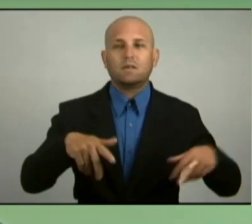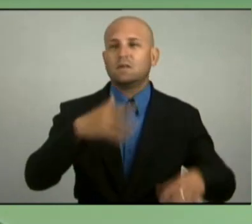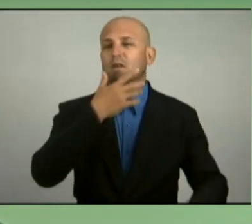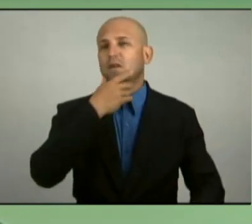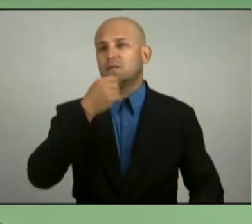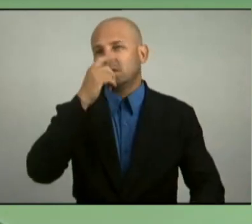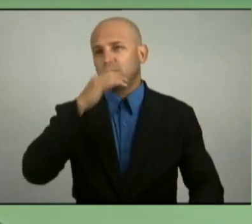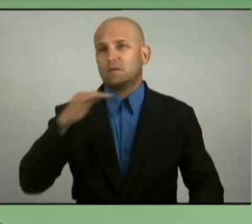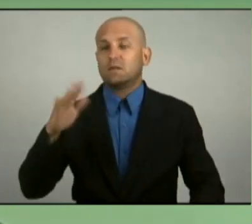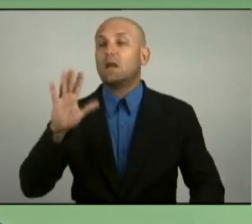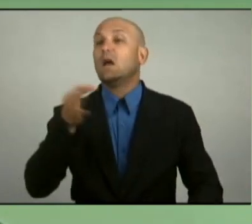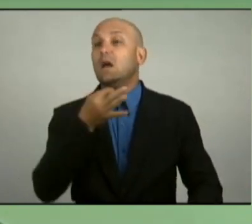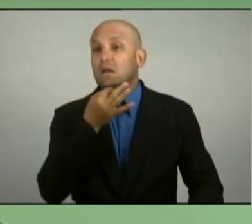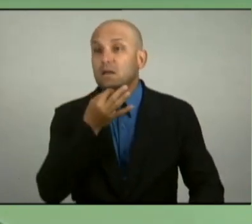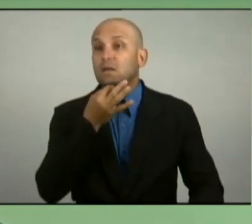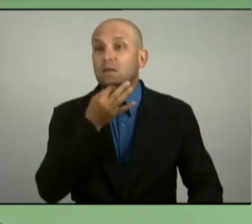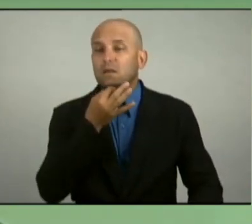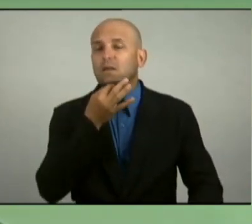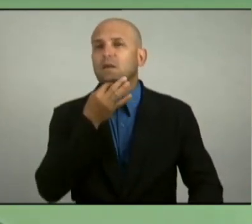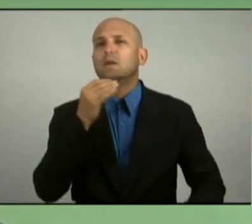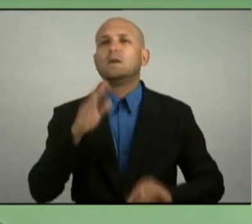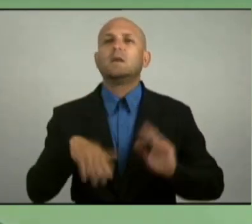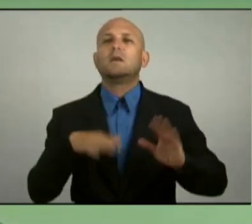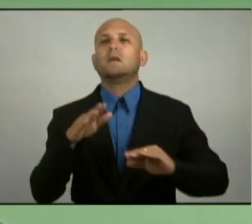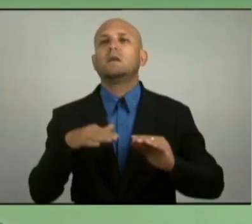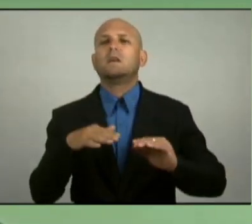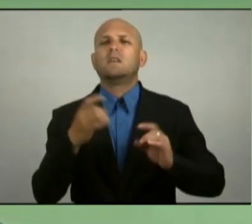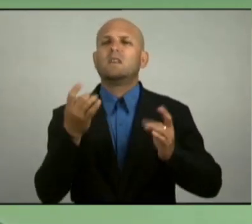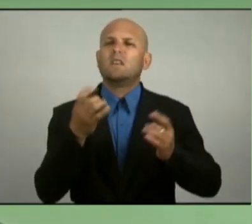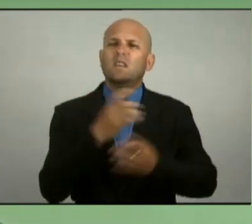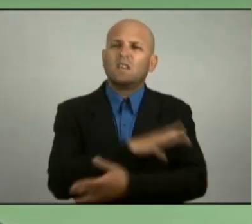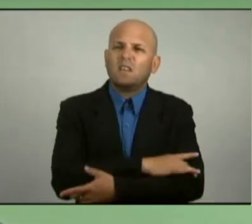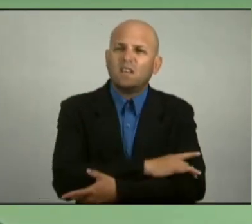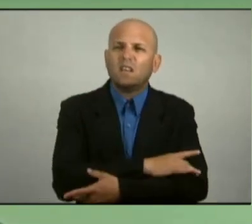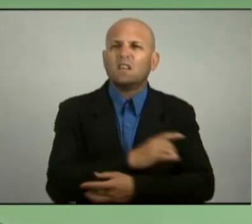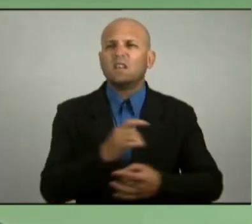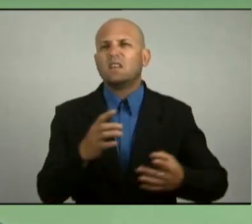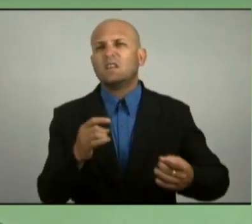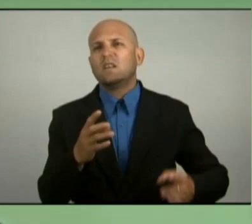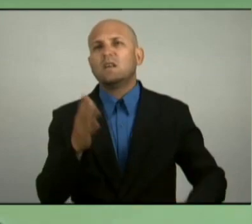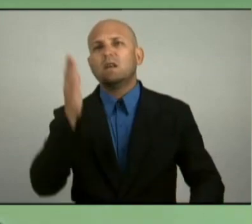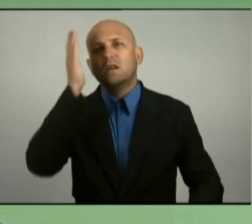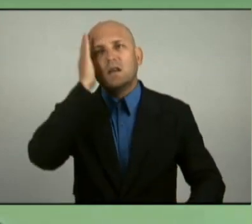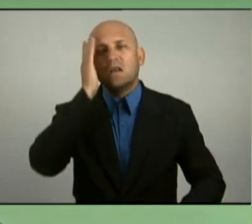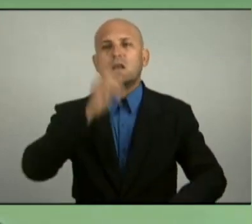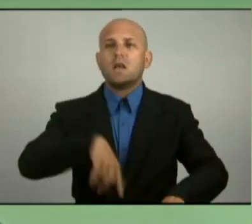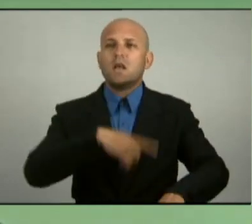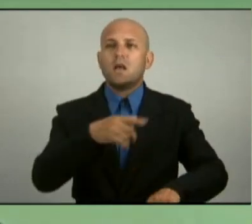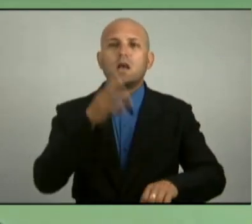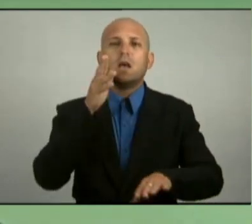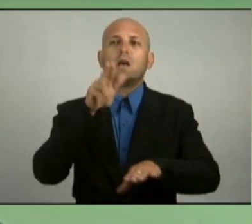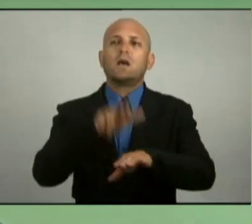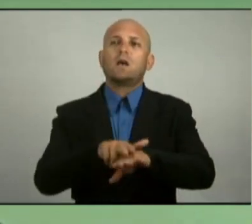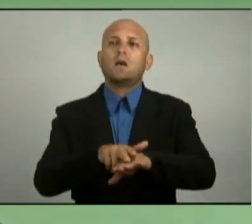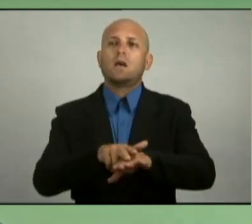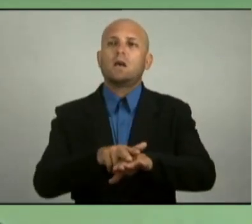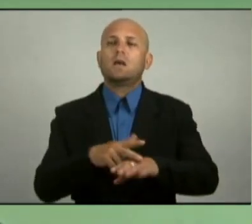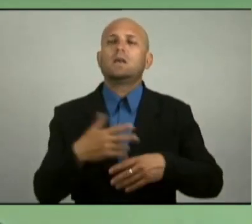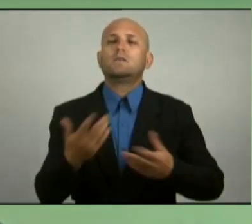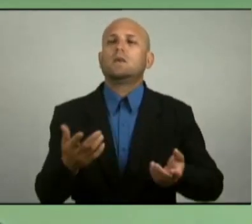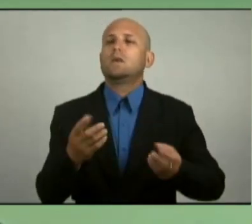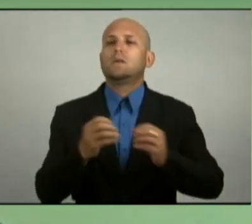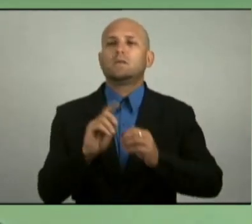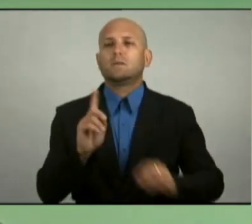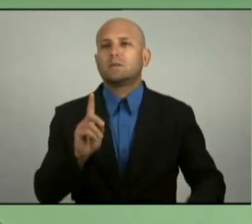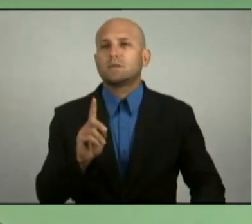el caso ya de los adultos mayores que a veces tienen artrosis tienen una serie de dolencias no pueden estar mucho tiempo en cama no es recomendable